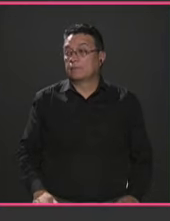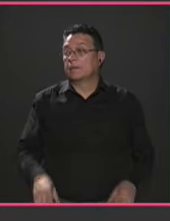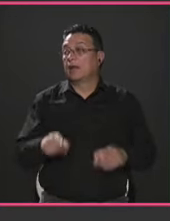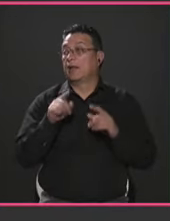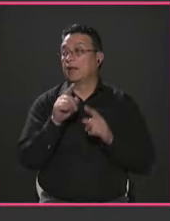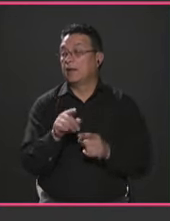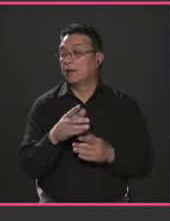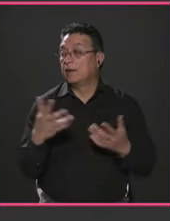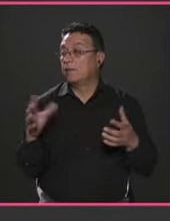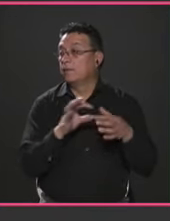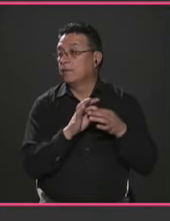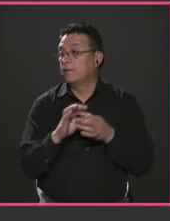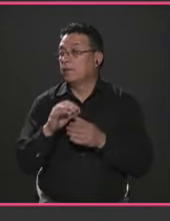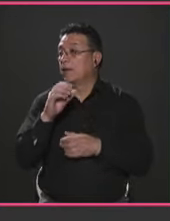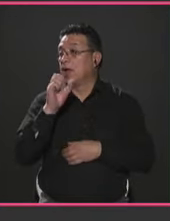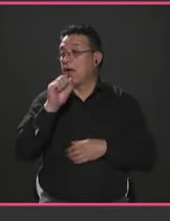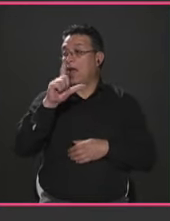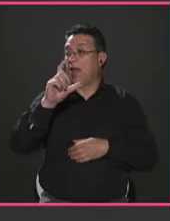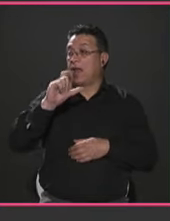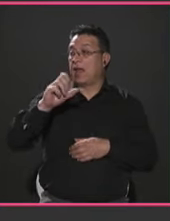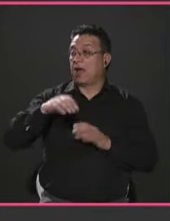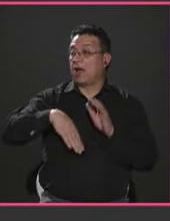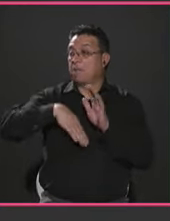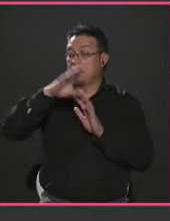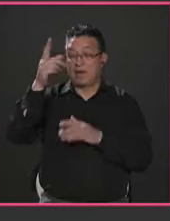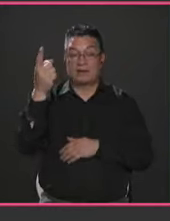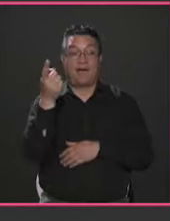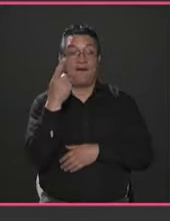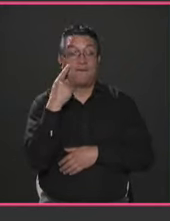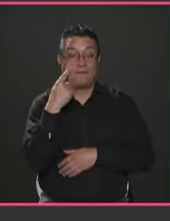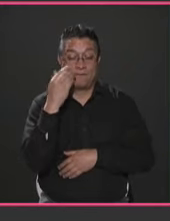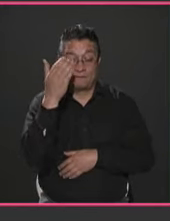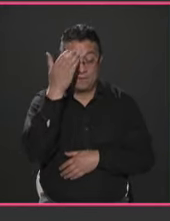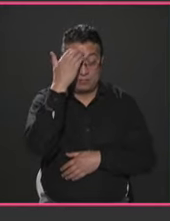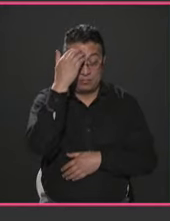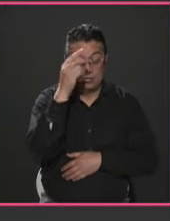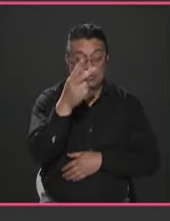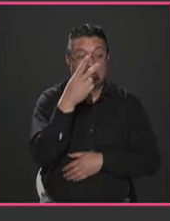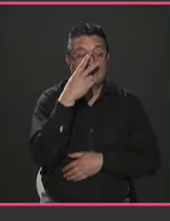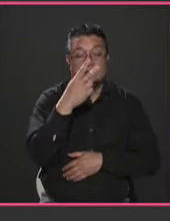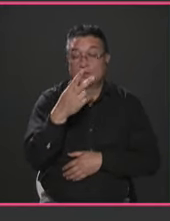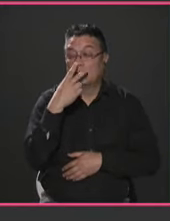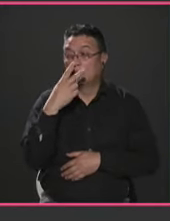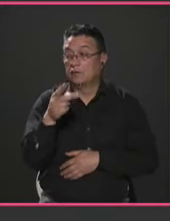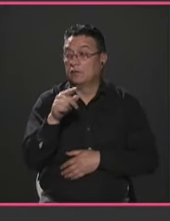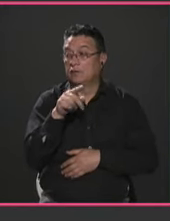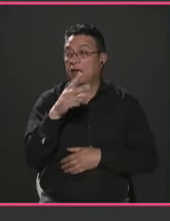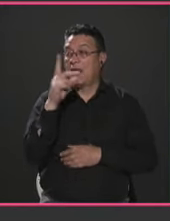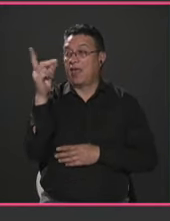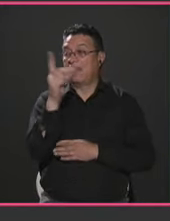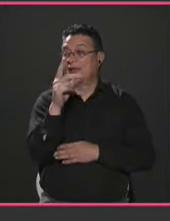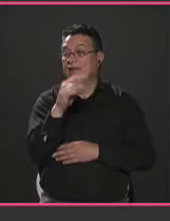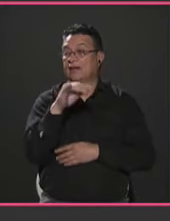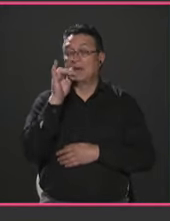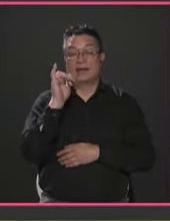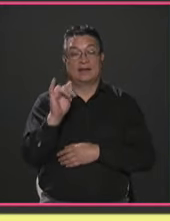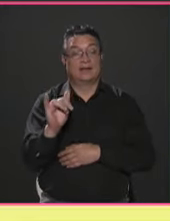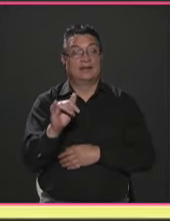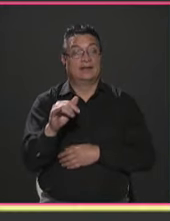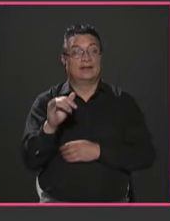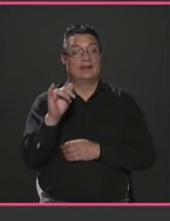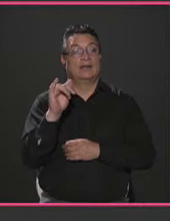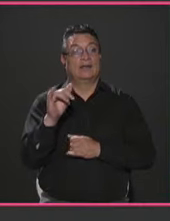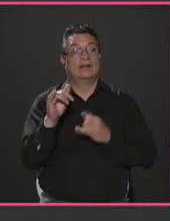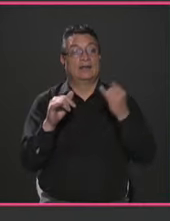y la el alga más famosa que la ven a la a la derecha y y la